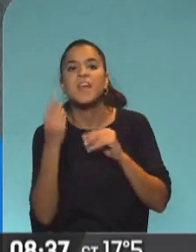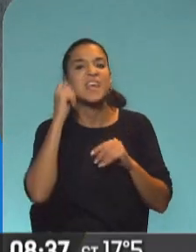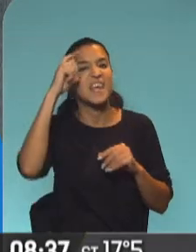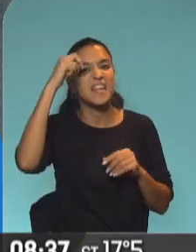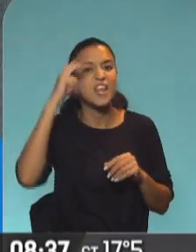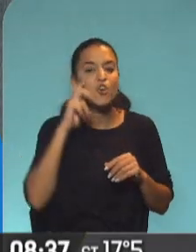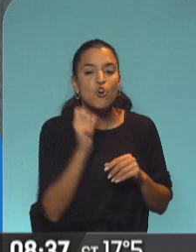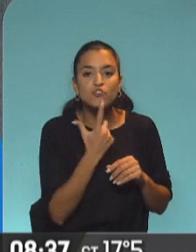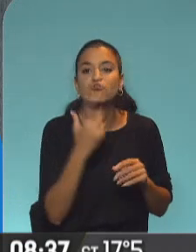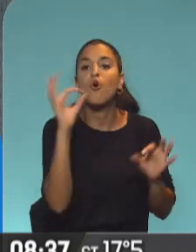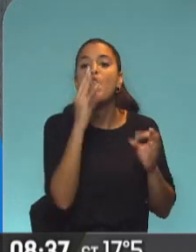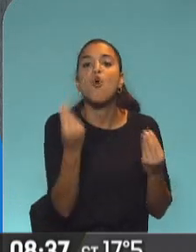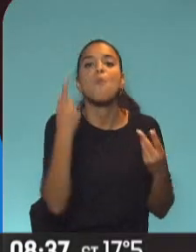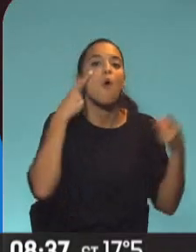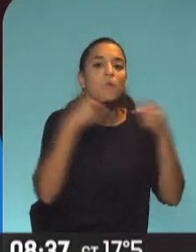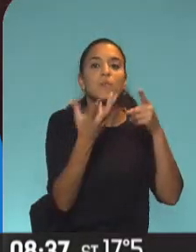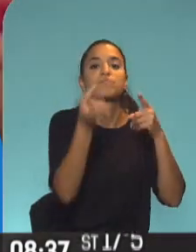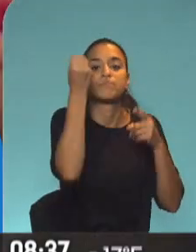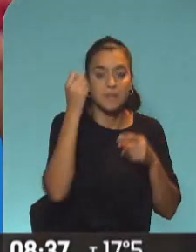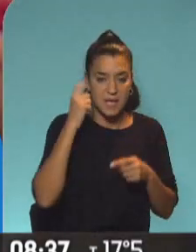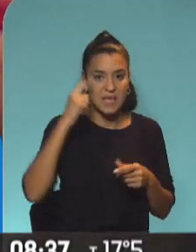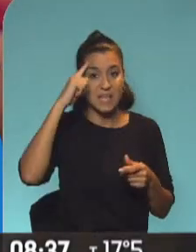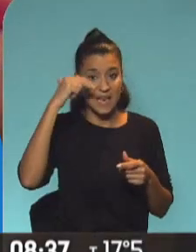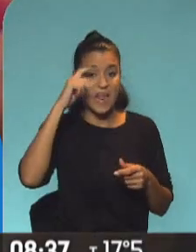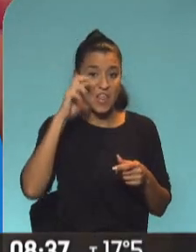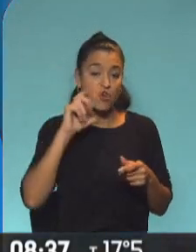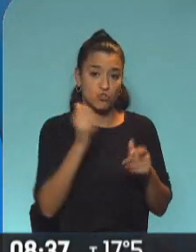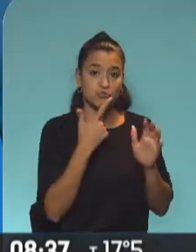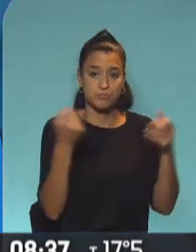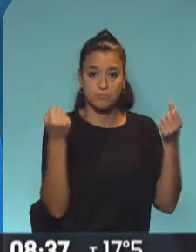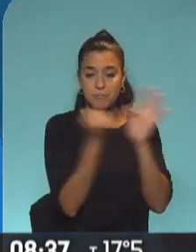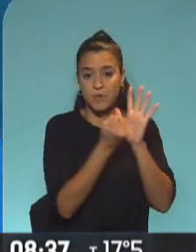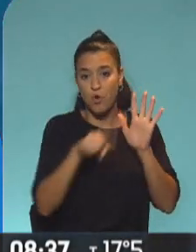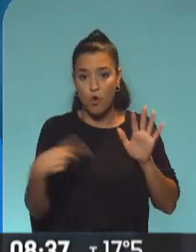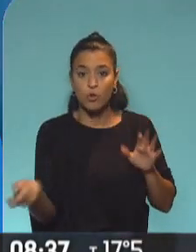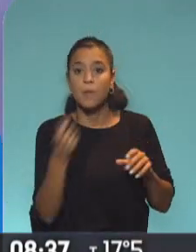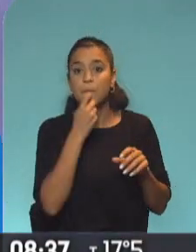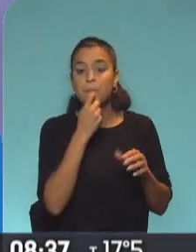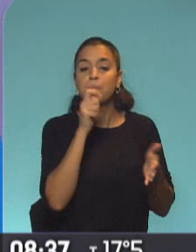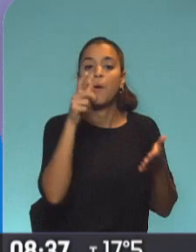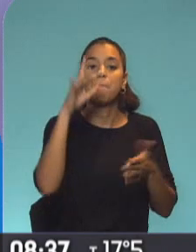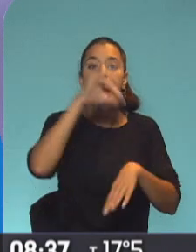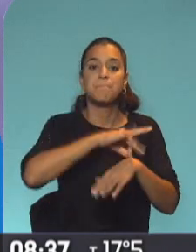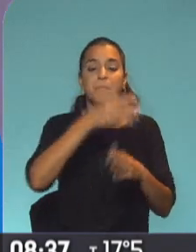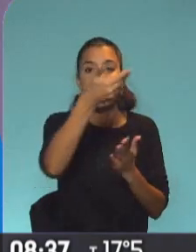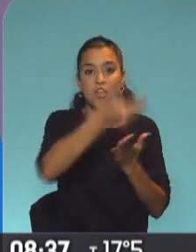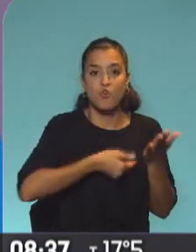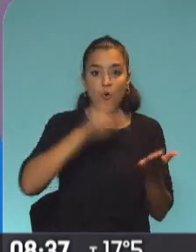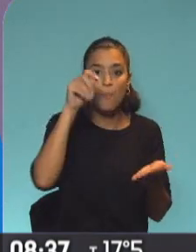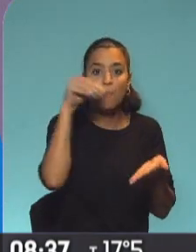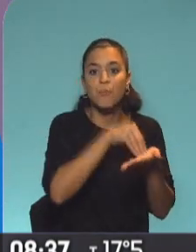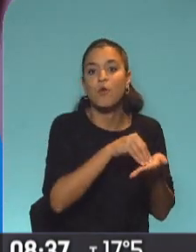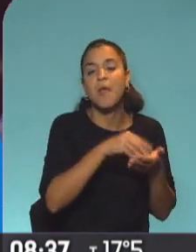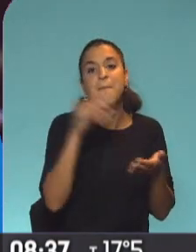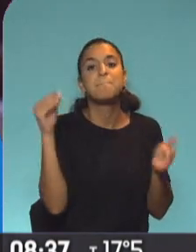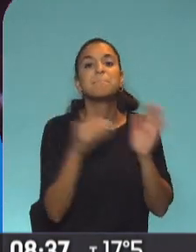sanitaria para alcanzar ese objetivo? Genéricos, está vigente. Hay que multar a los médicos que prescriban marcas porque ellos saben que no